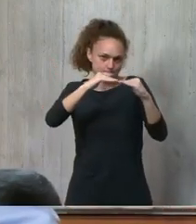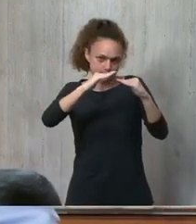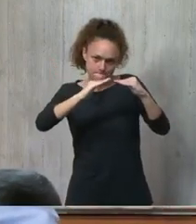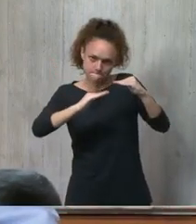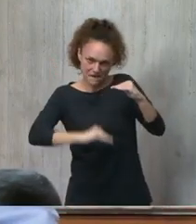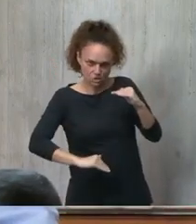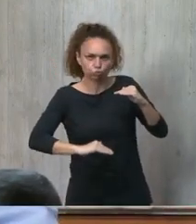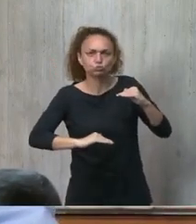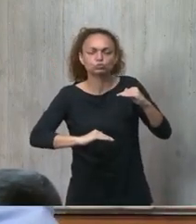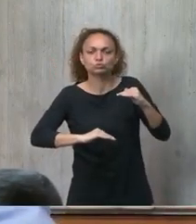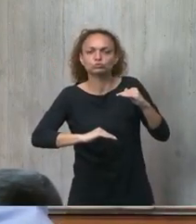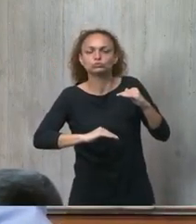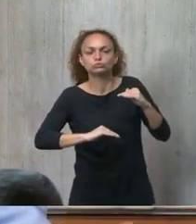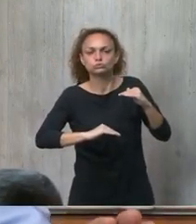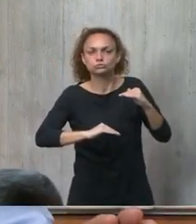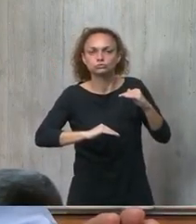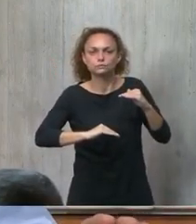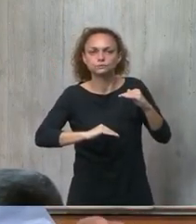El peligro se aleja.